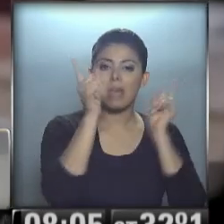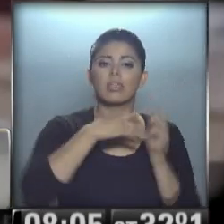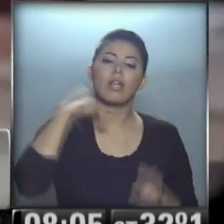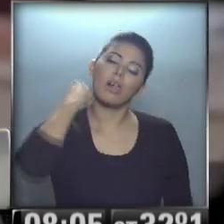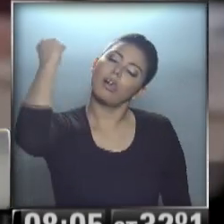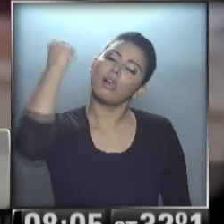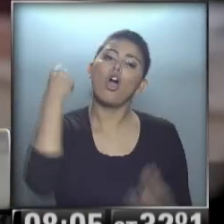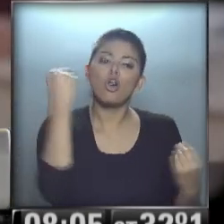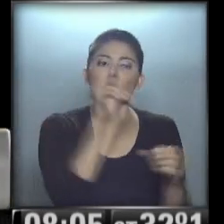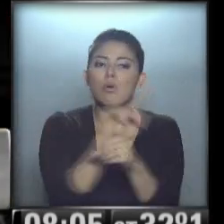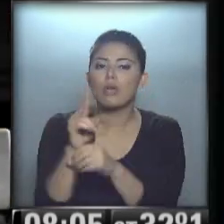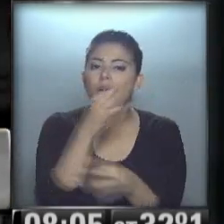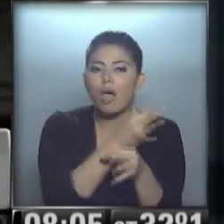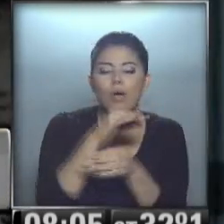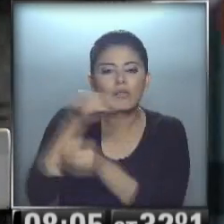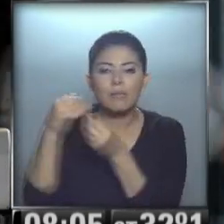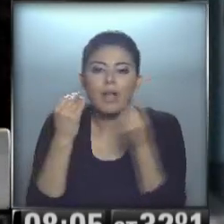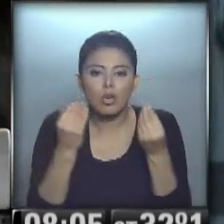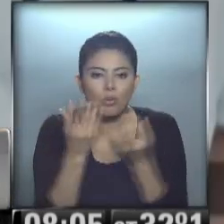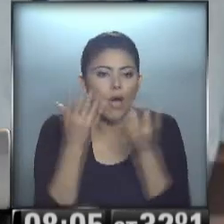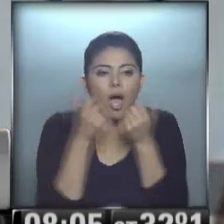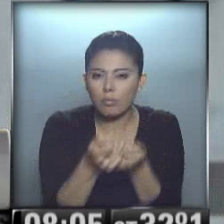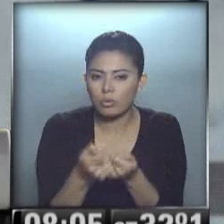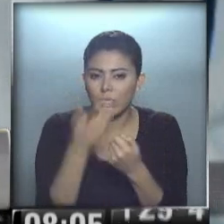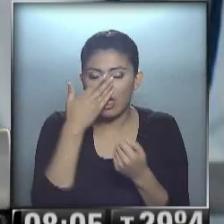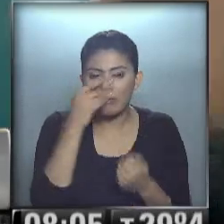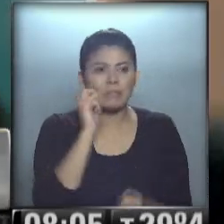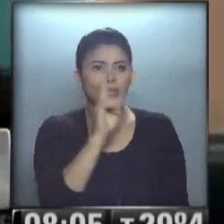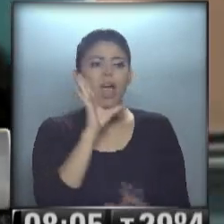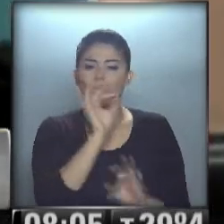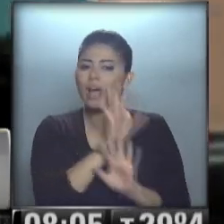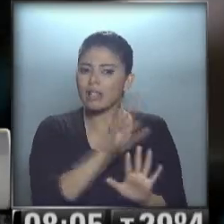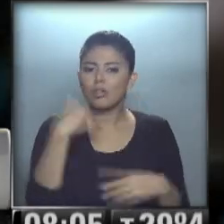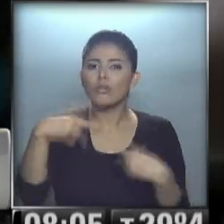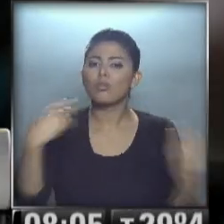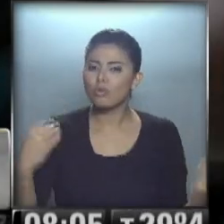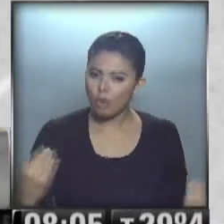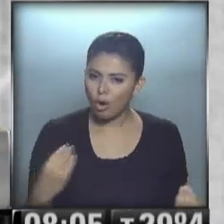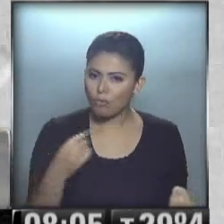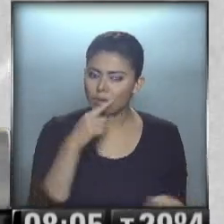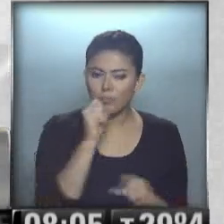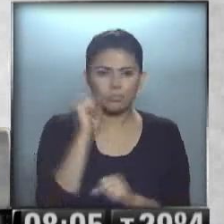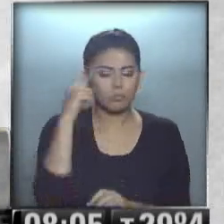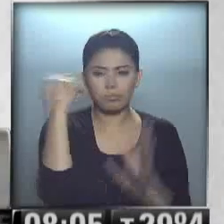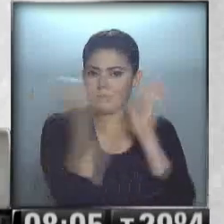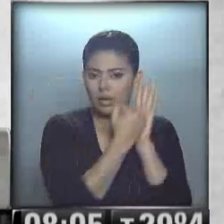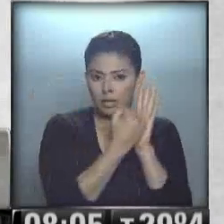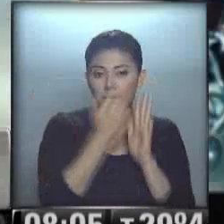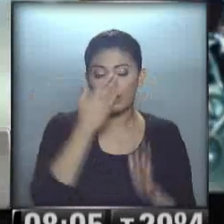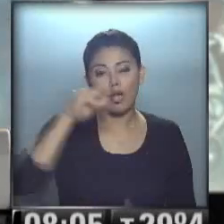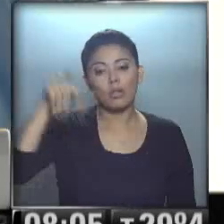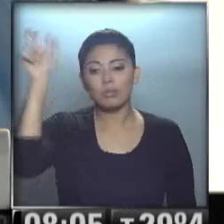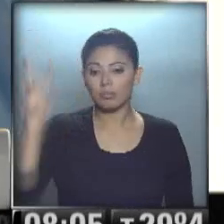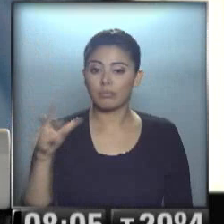contener a esos chicos desde el colegio y desde sus familias? ¿Cómo continuar después de una desgracia con semejante impacto en los chicos? Un inmigrante